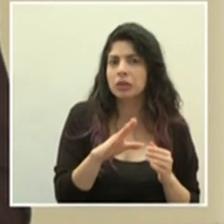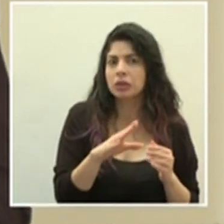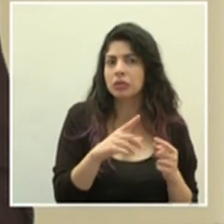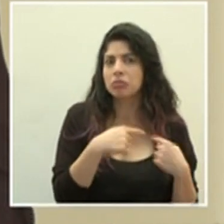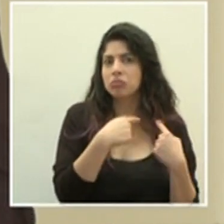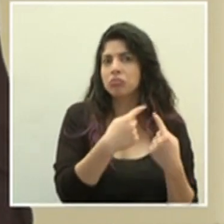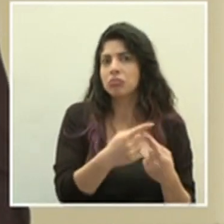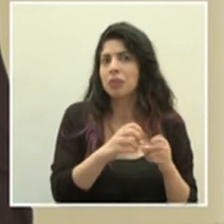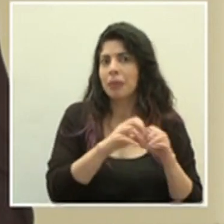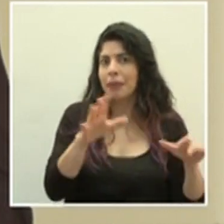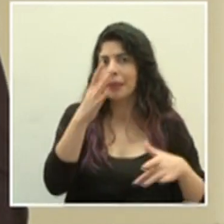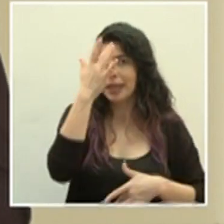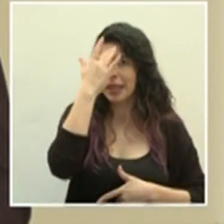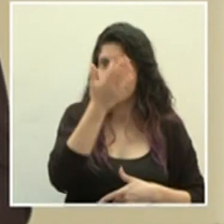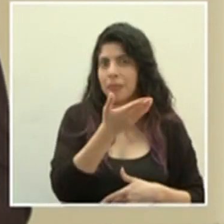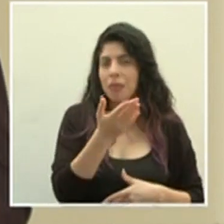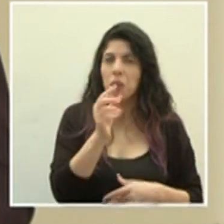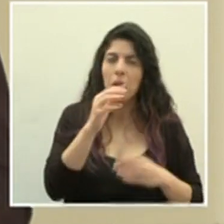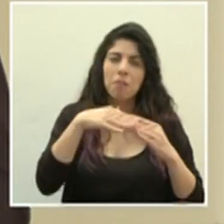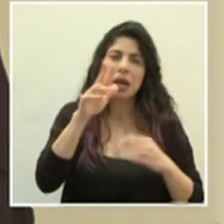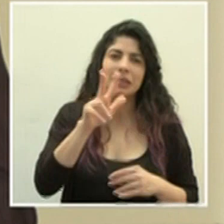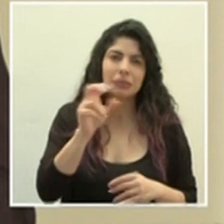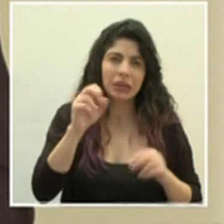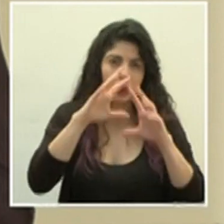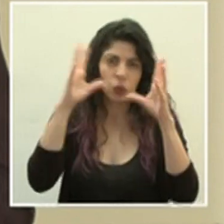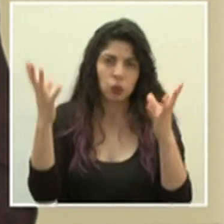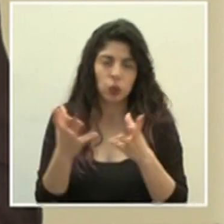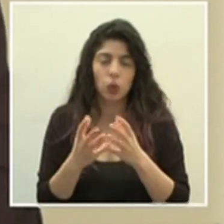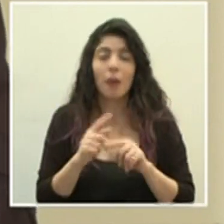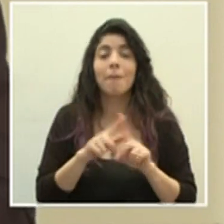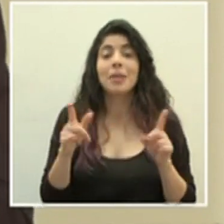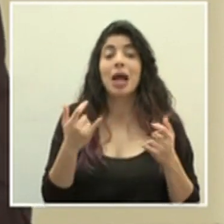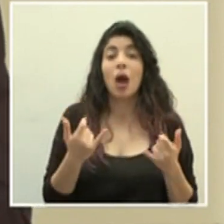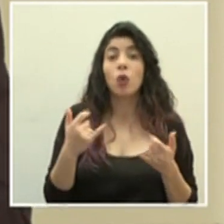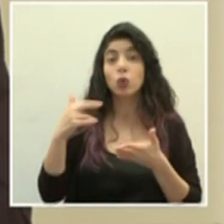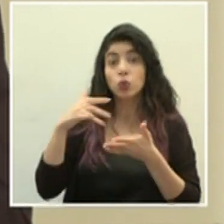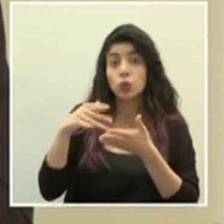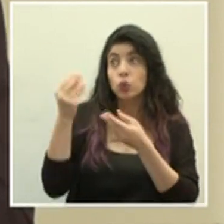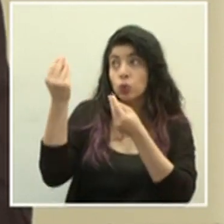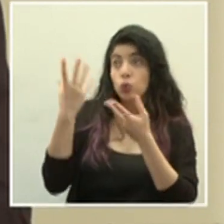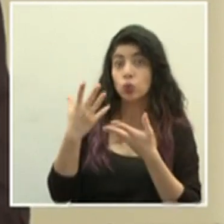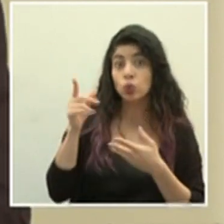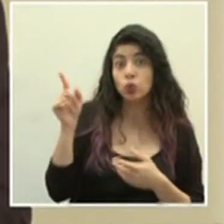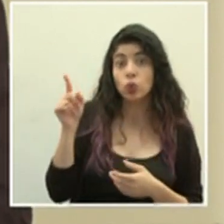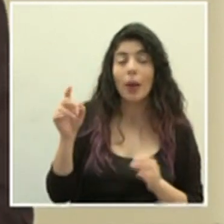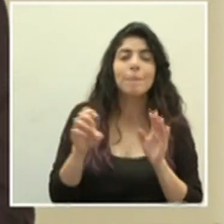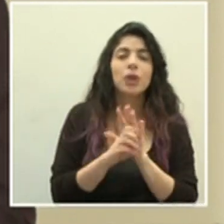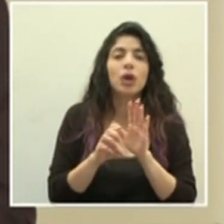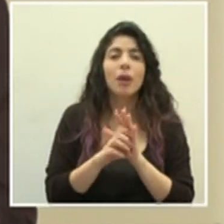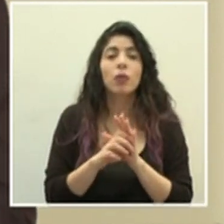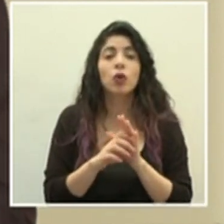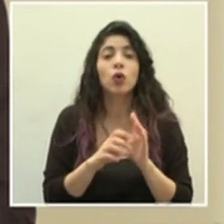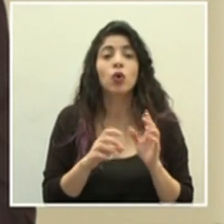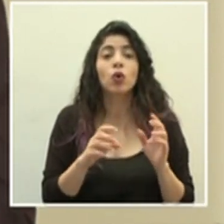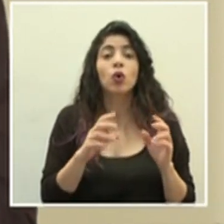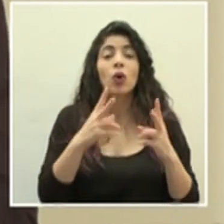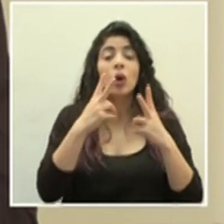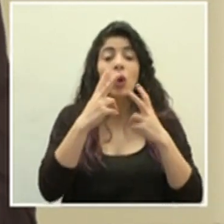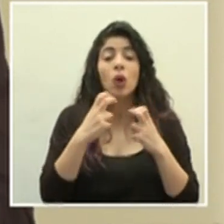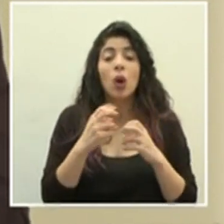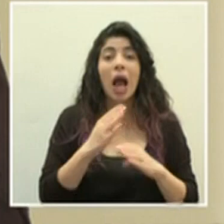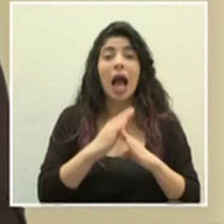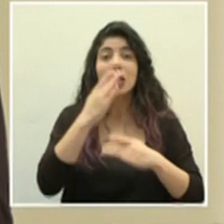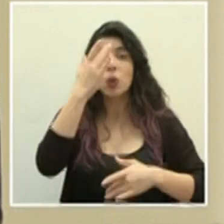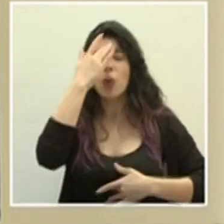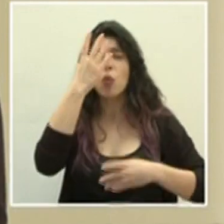el asunto de la pandemia, bueno, un poco más a nivel mundial, pero en realidad los estudios, por ejemplo, de la titulación de los anticuerpos y cuánto